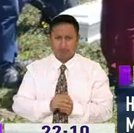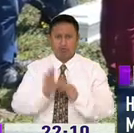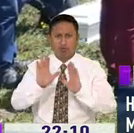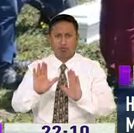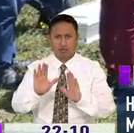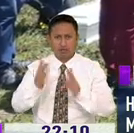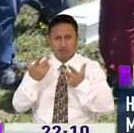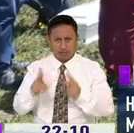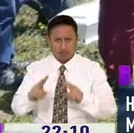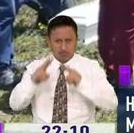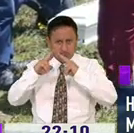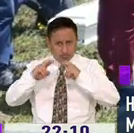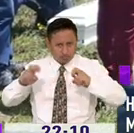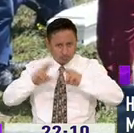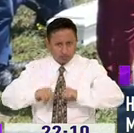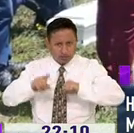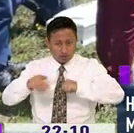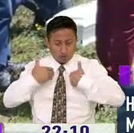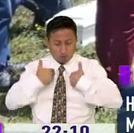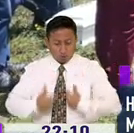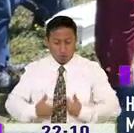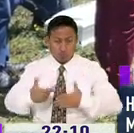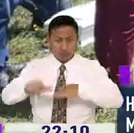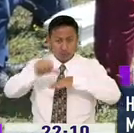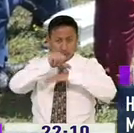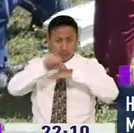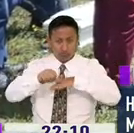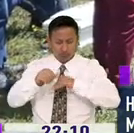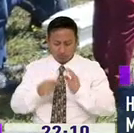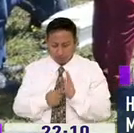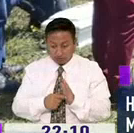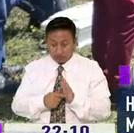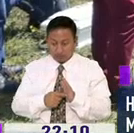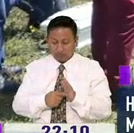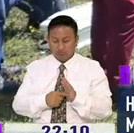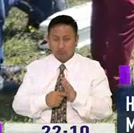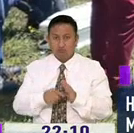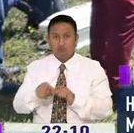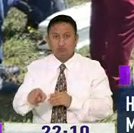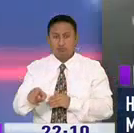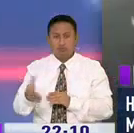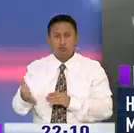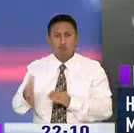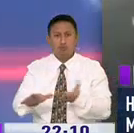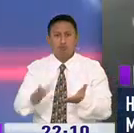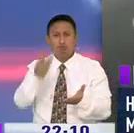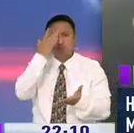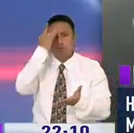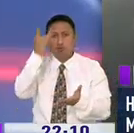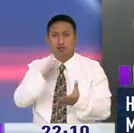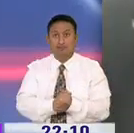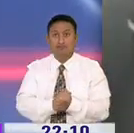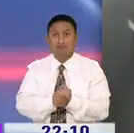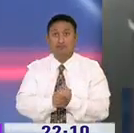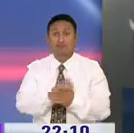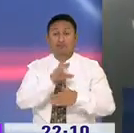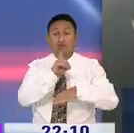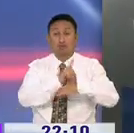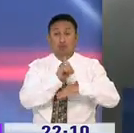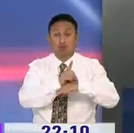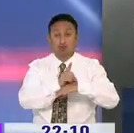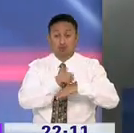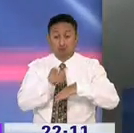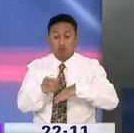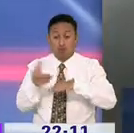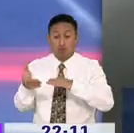de las pericias una exhumación que fue la que reveló las verdaderas causas del deceso. La médico forense determinó que la